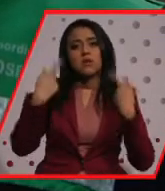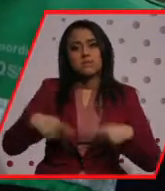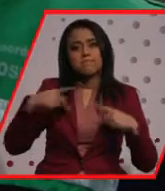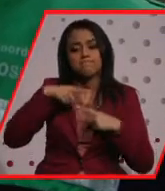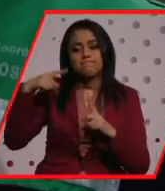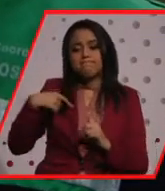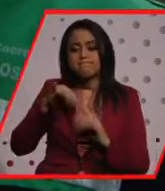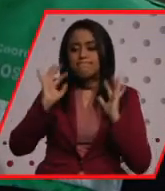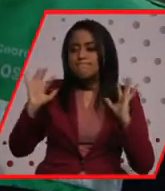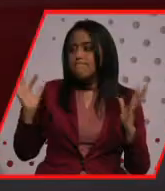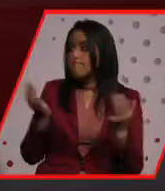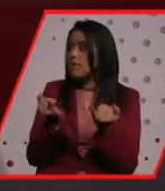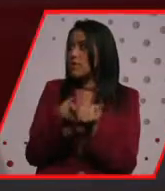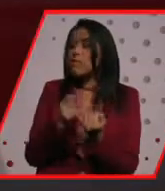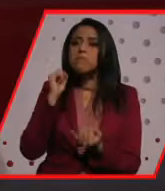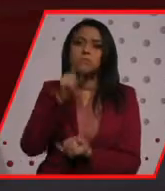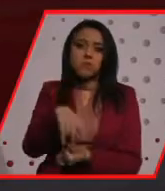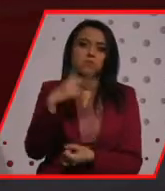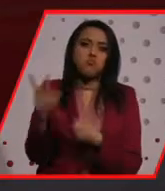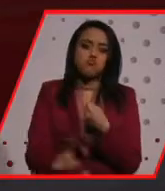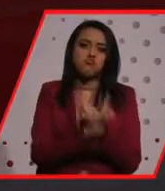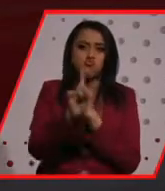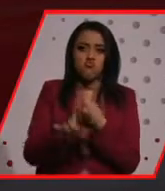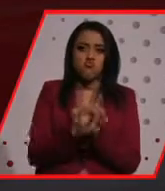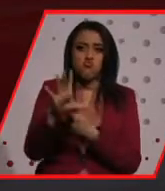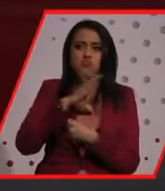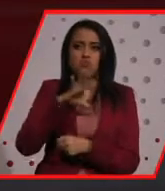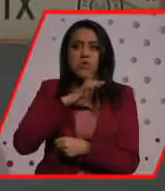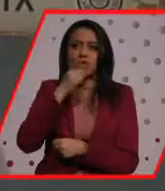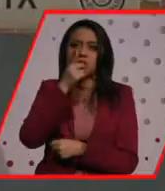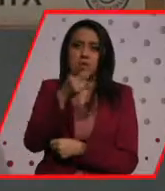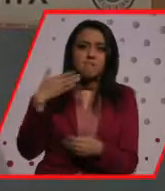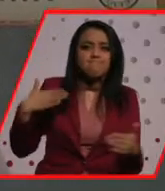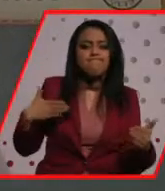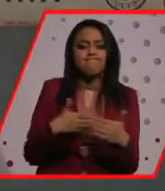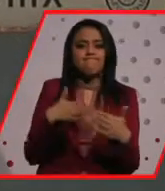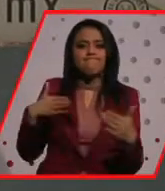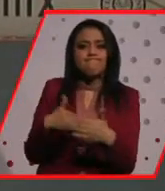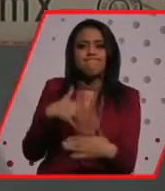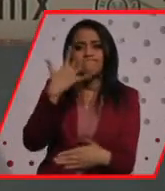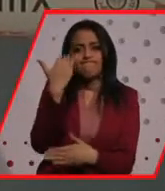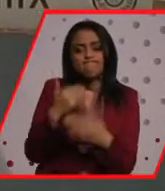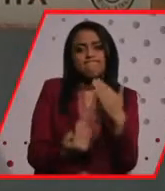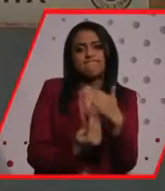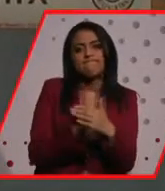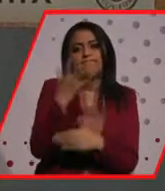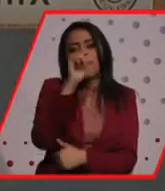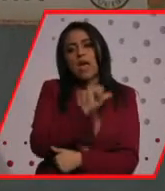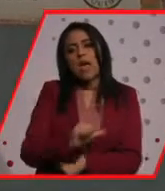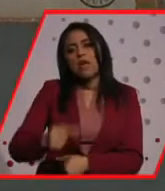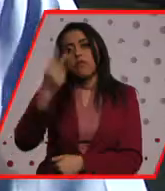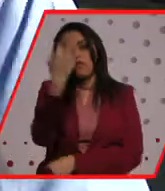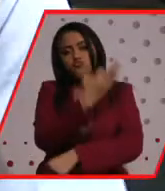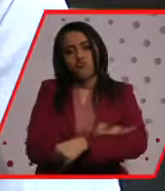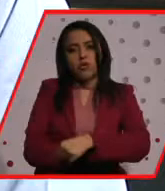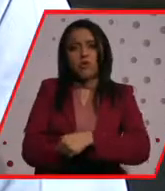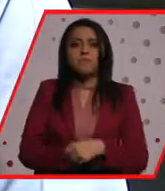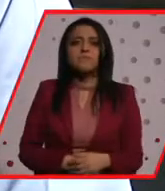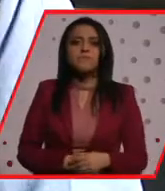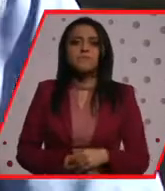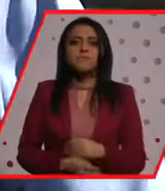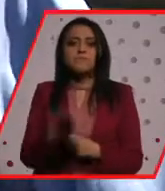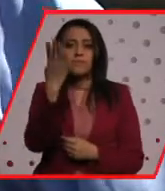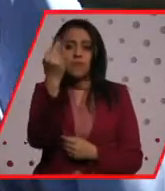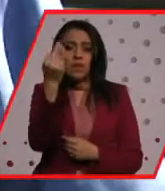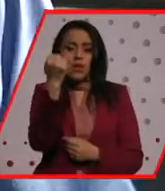alrededores salimos afectados. Aseguran que la circulación estuvo detenida desde las 5 de la mañana hasta las 2 de la tarde. Como a las 9 y media